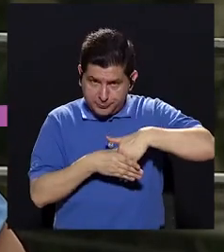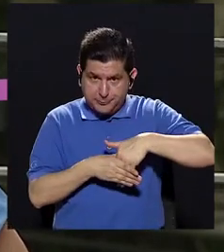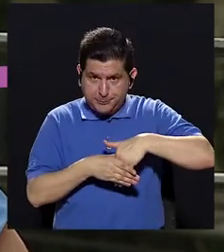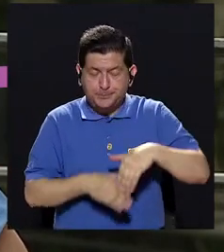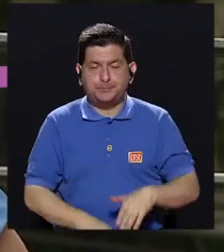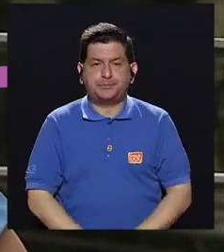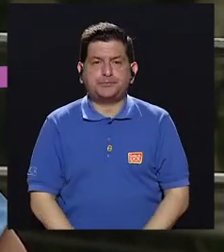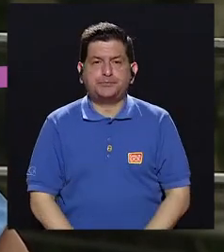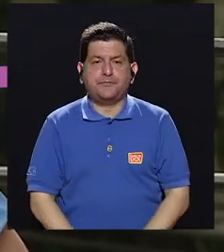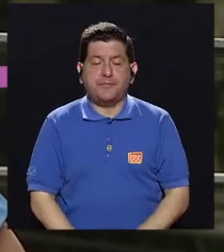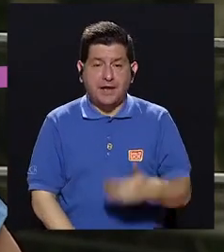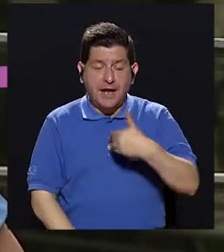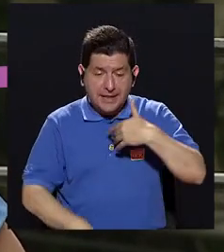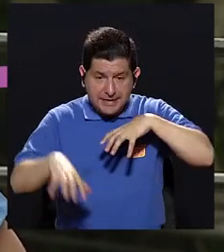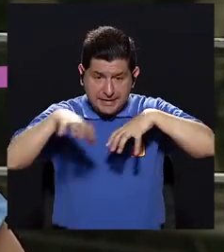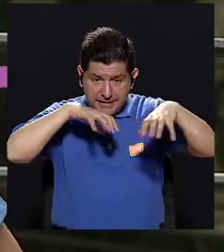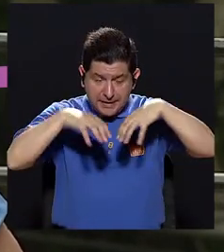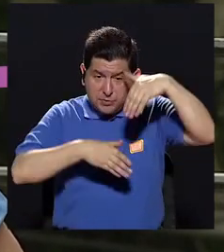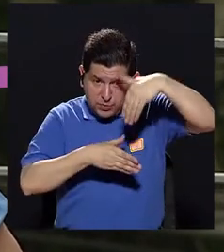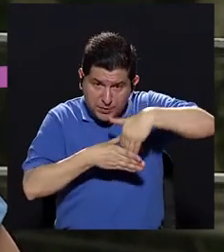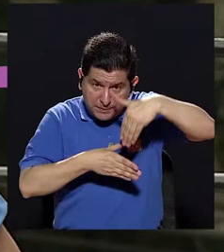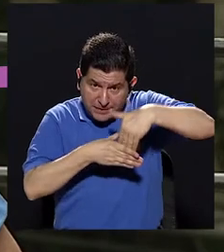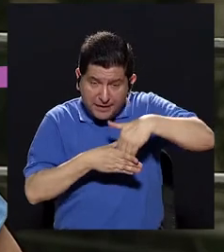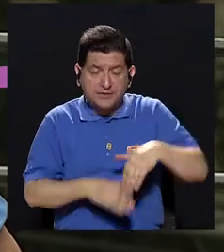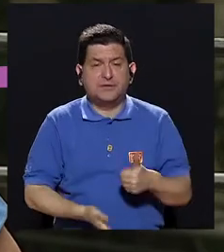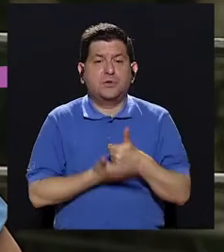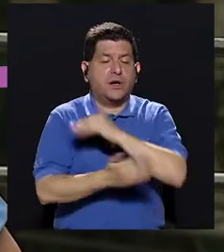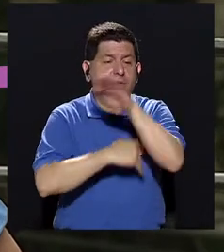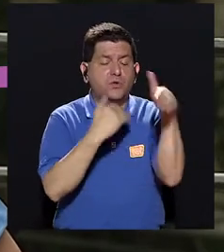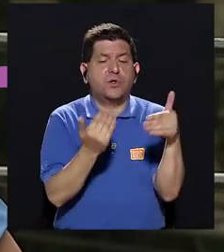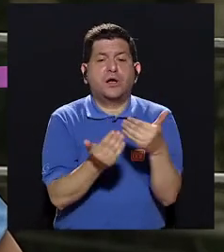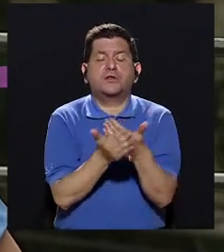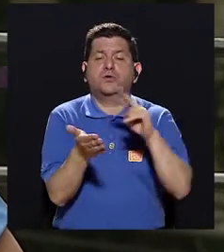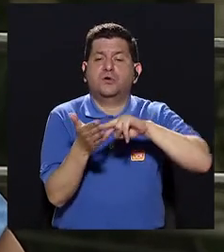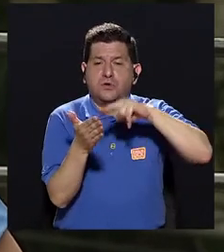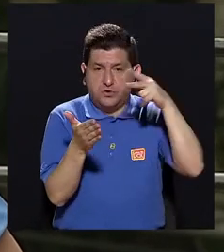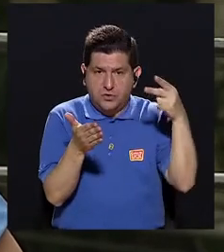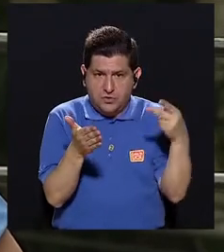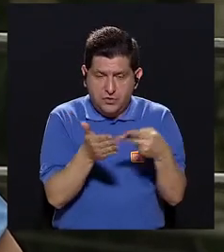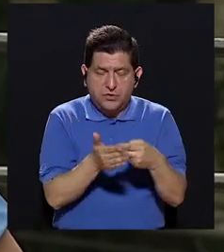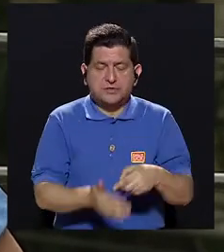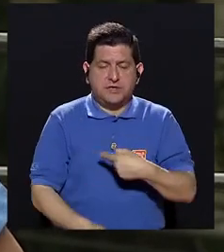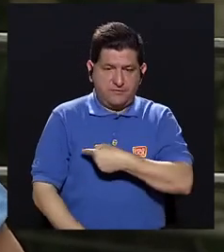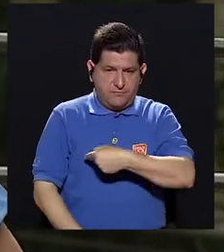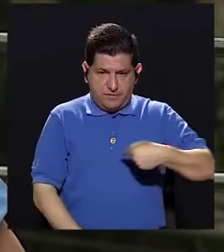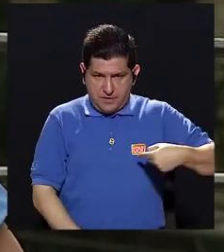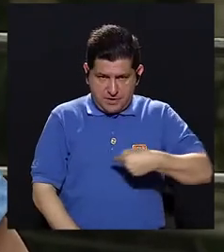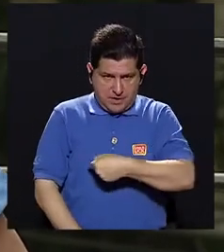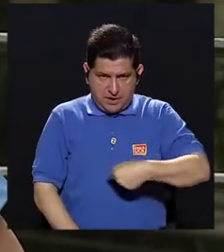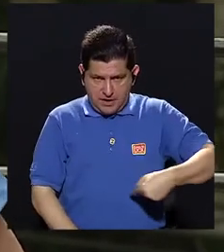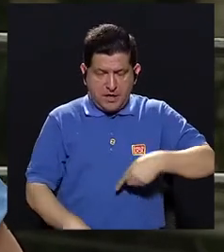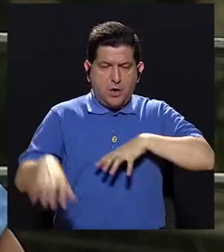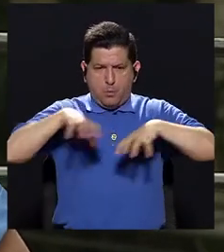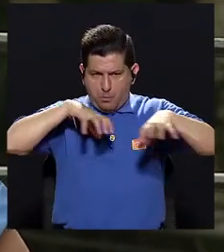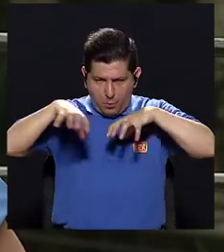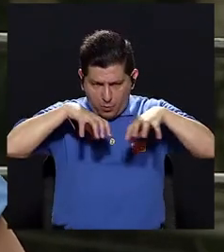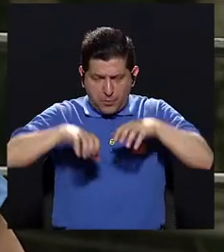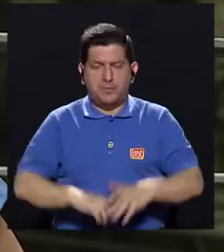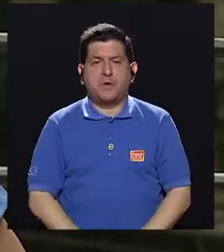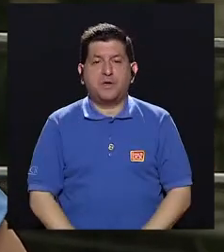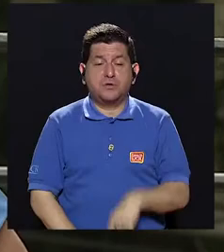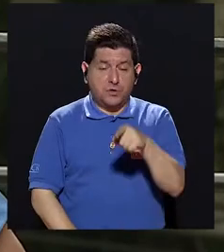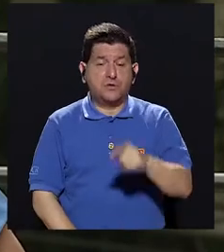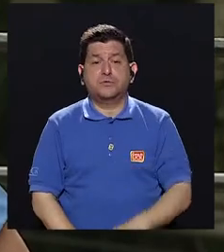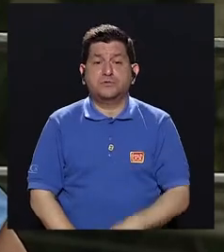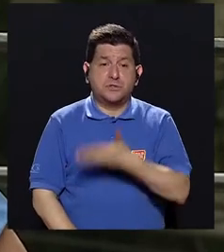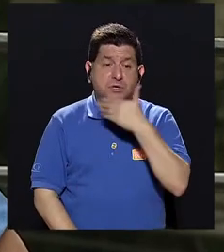¿verdad? Al tener más movilidad, eso te va a ayudar a que toda la parte gastrointestinal haya más movimiento y